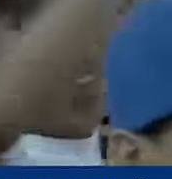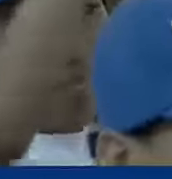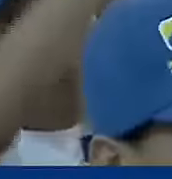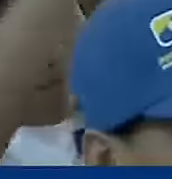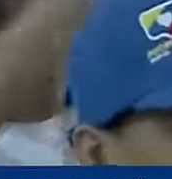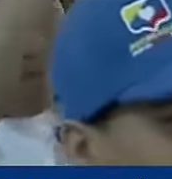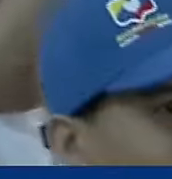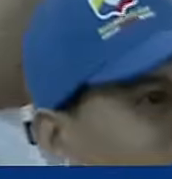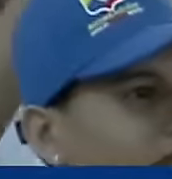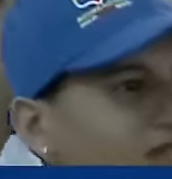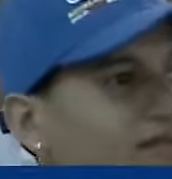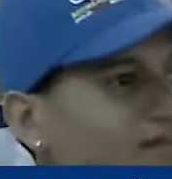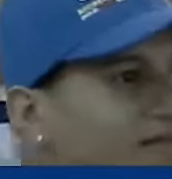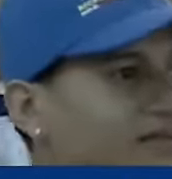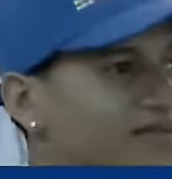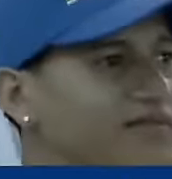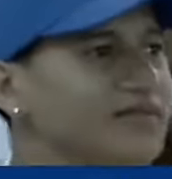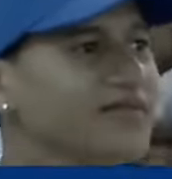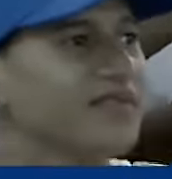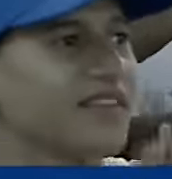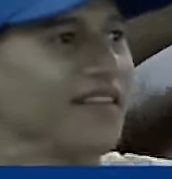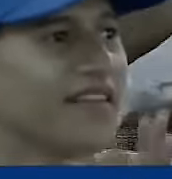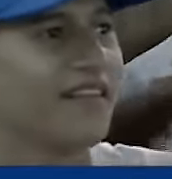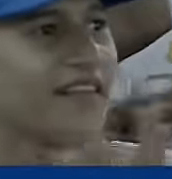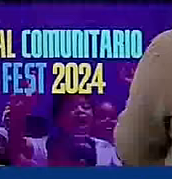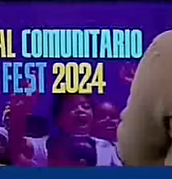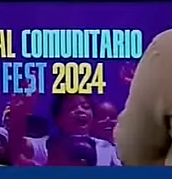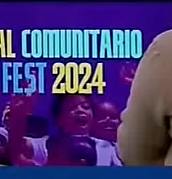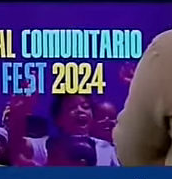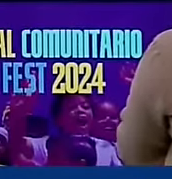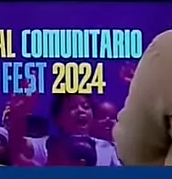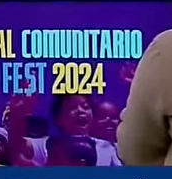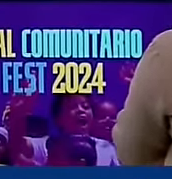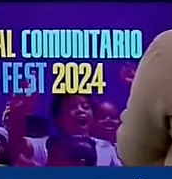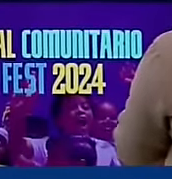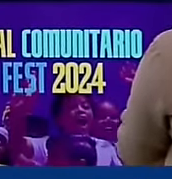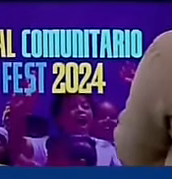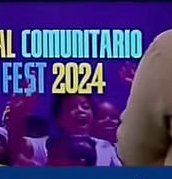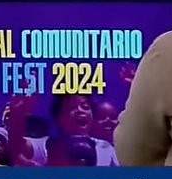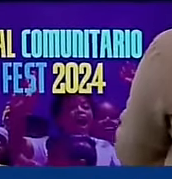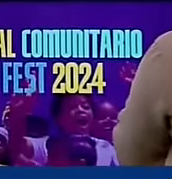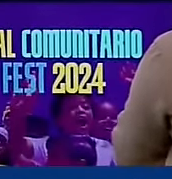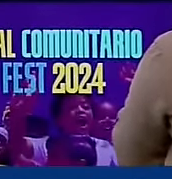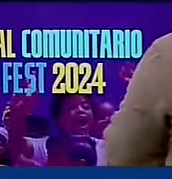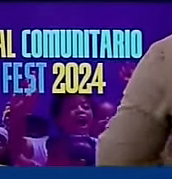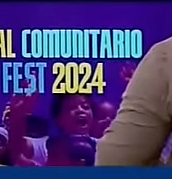en paz, vamos a recrearnos, a bailar, a rumbear.